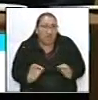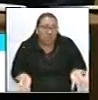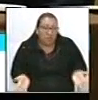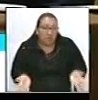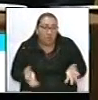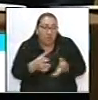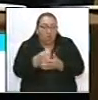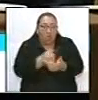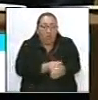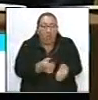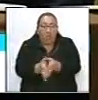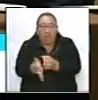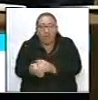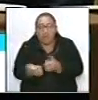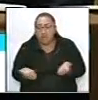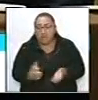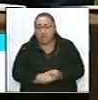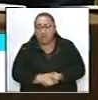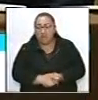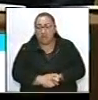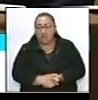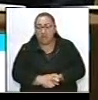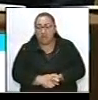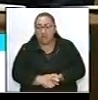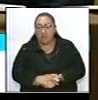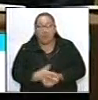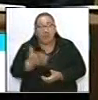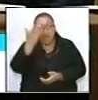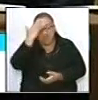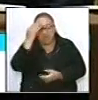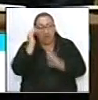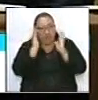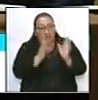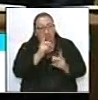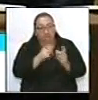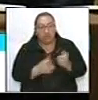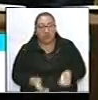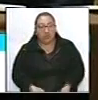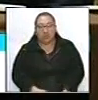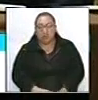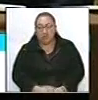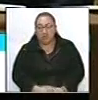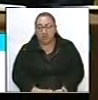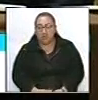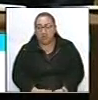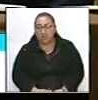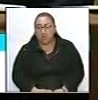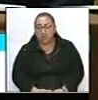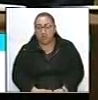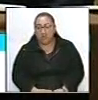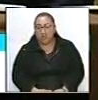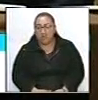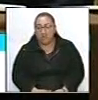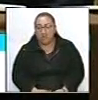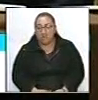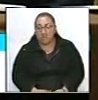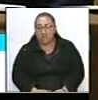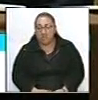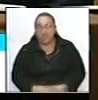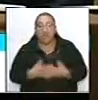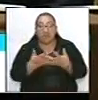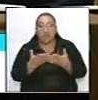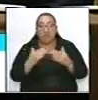con guantes, tenemos que entrar con respiradores, y para saber, ¿no?, atender las necesidades de la población. Por eso, y también pido